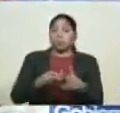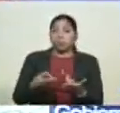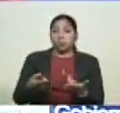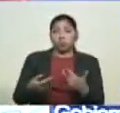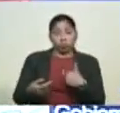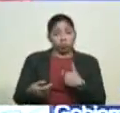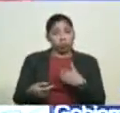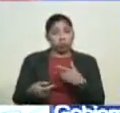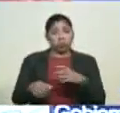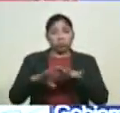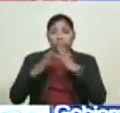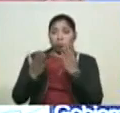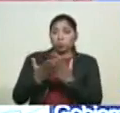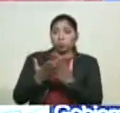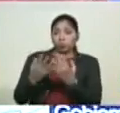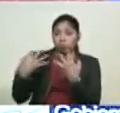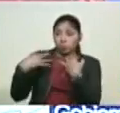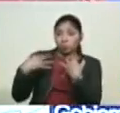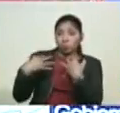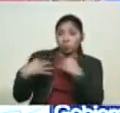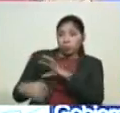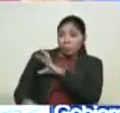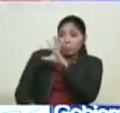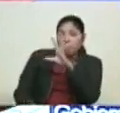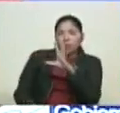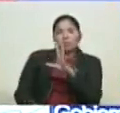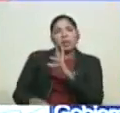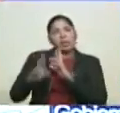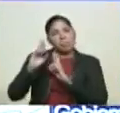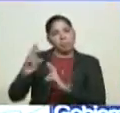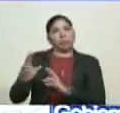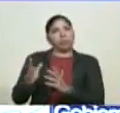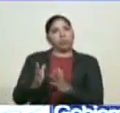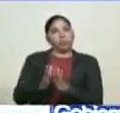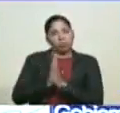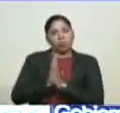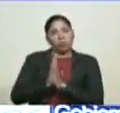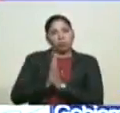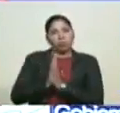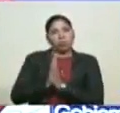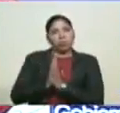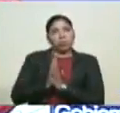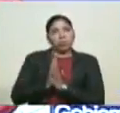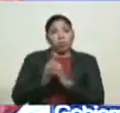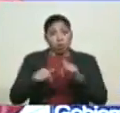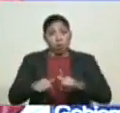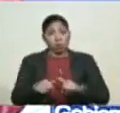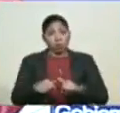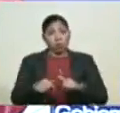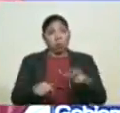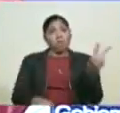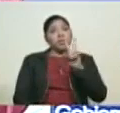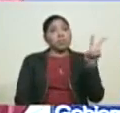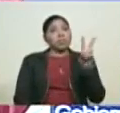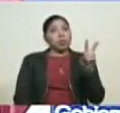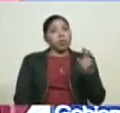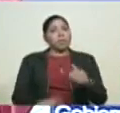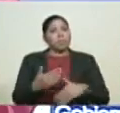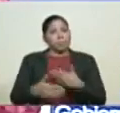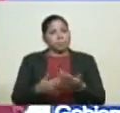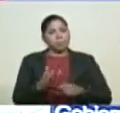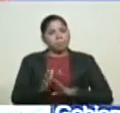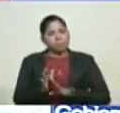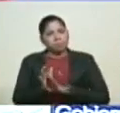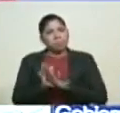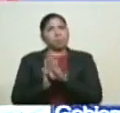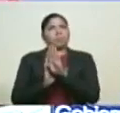le digo respeto, respeto, respeto. Hoy Venezuela, ya con este proceso electoral, se encamina a una etapa